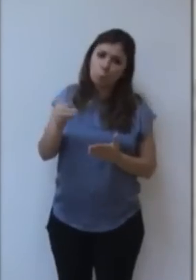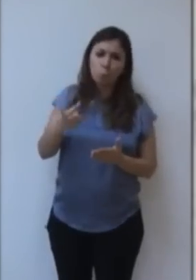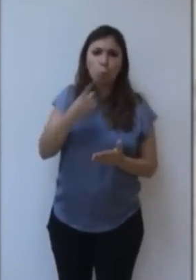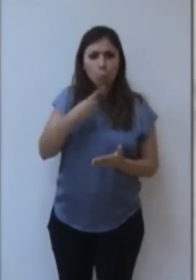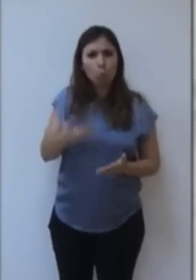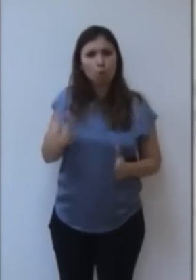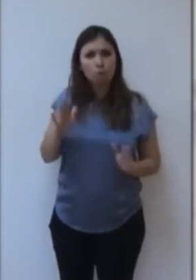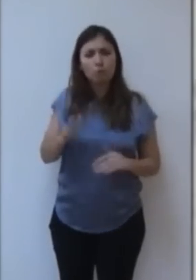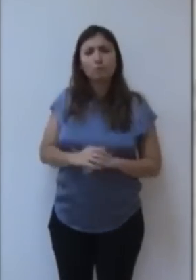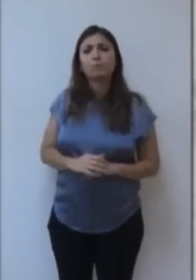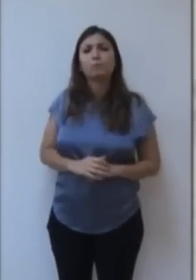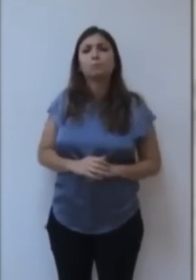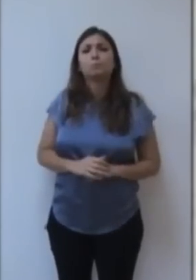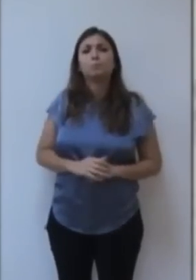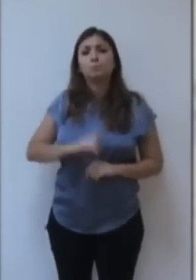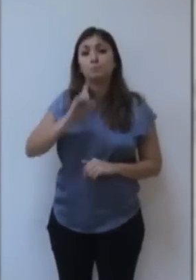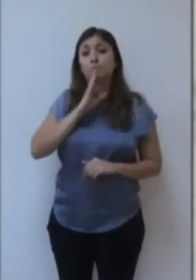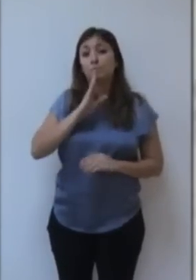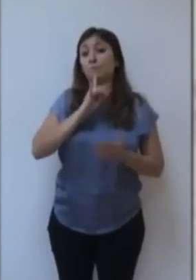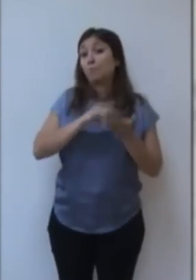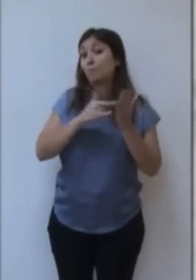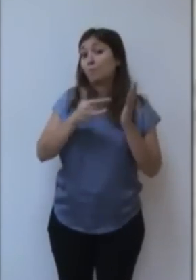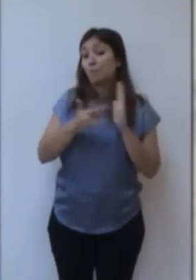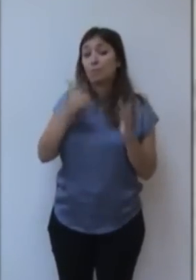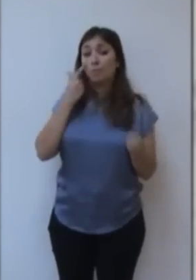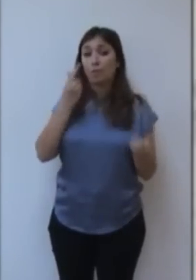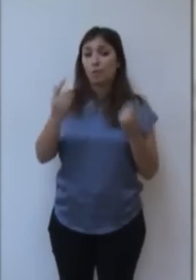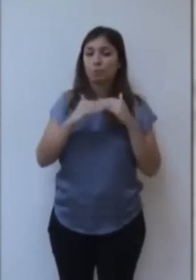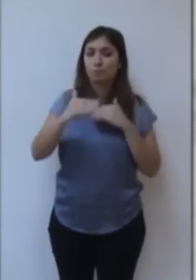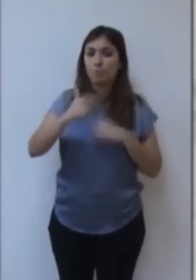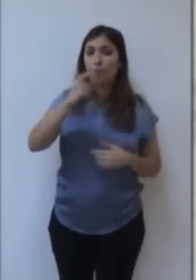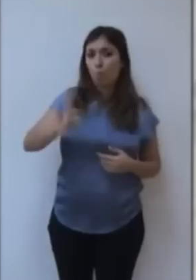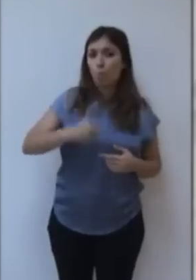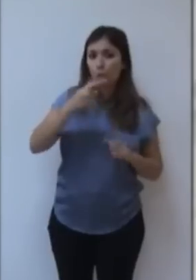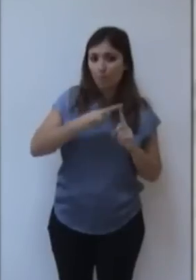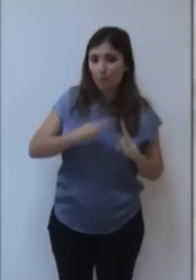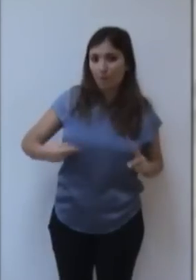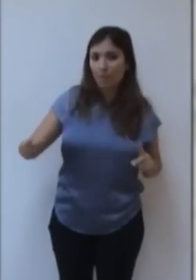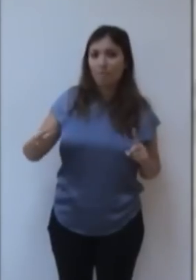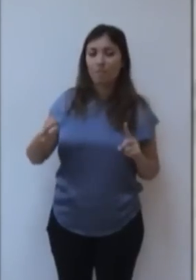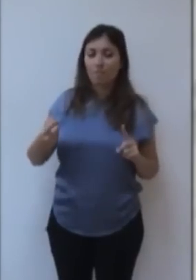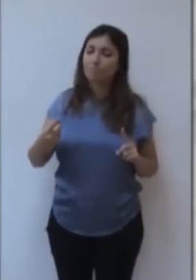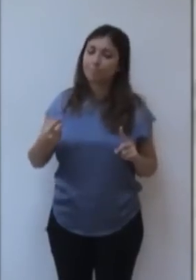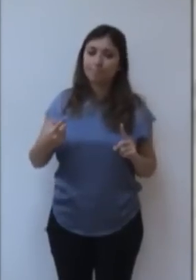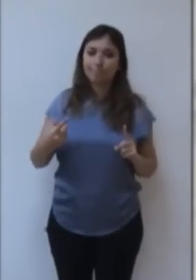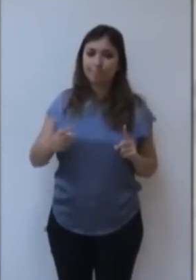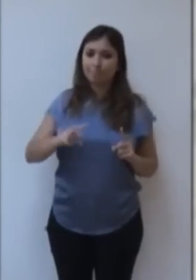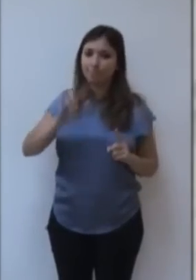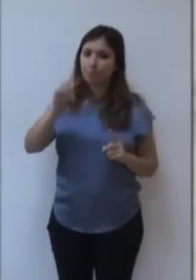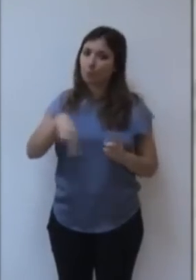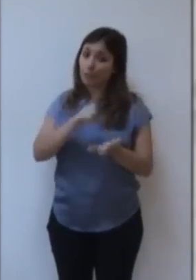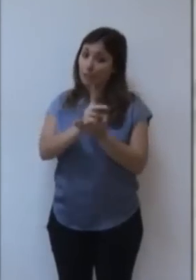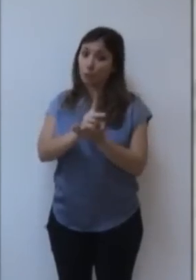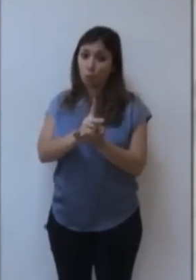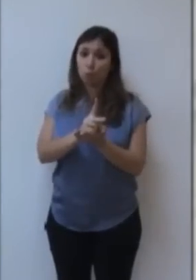que en los proyectos la sostenibilidad, la durabilidad, etcétera, pues es un